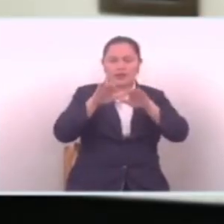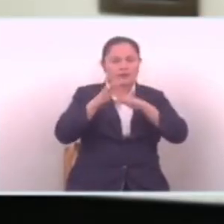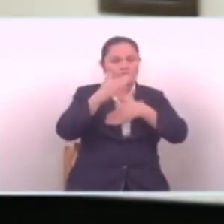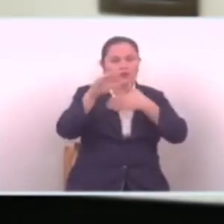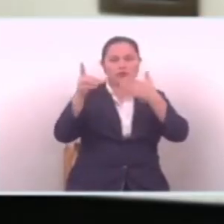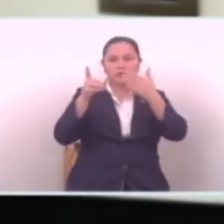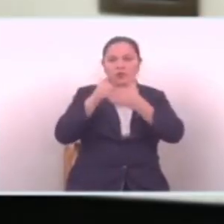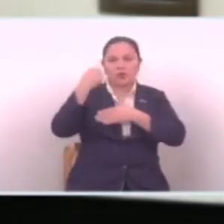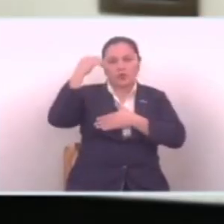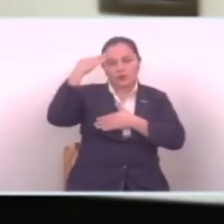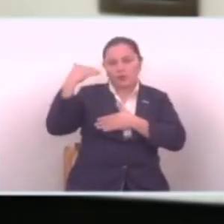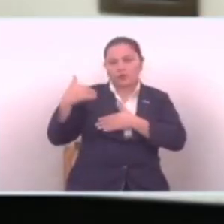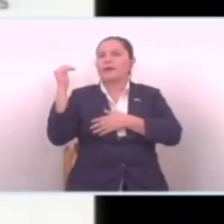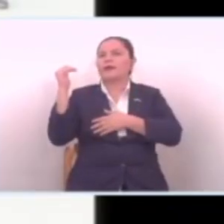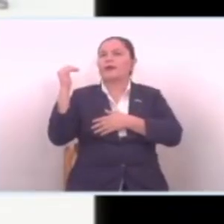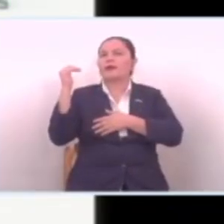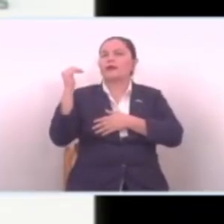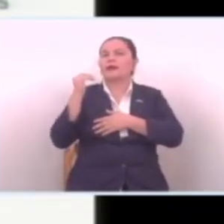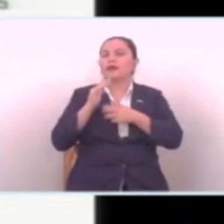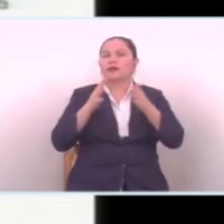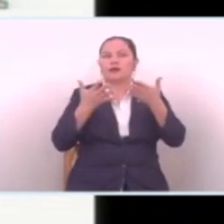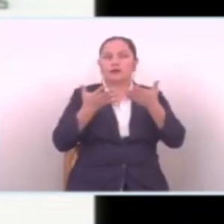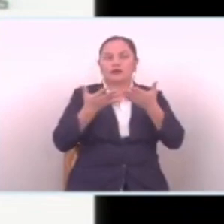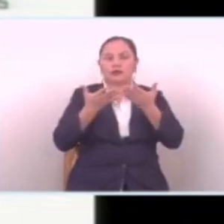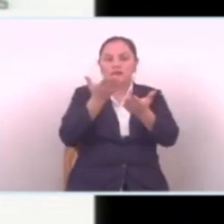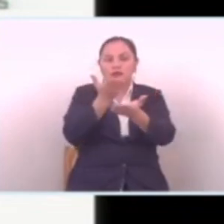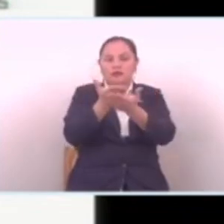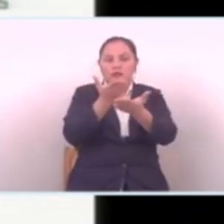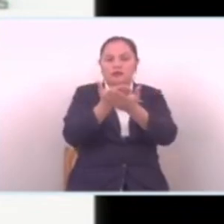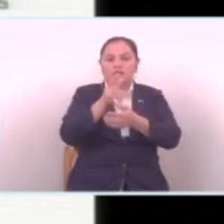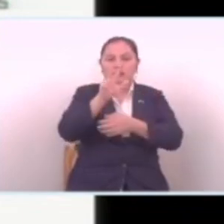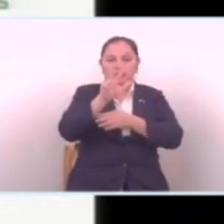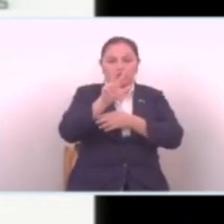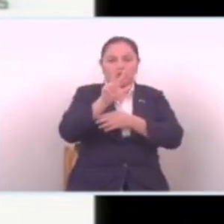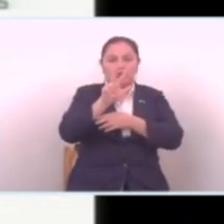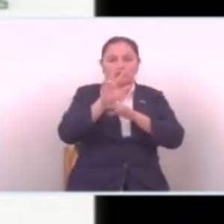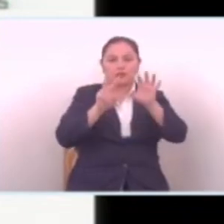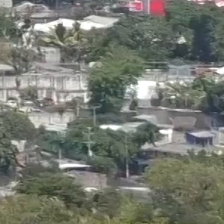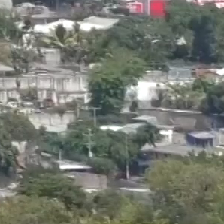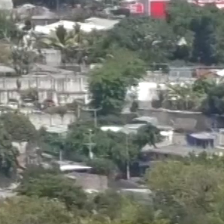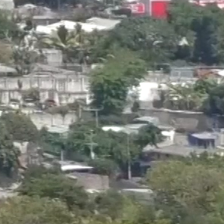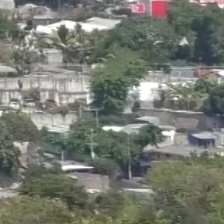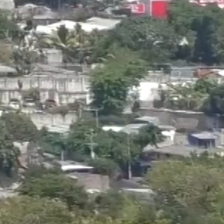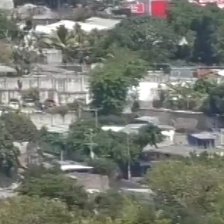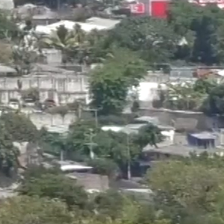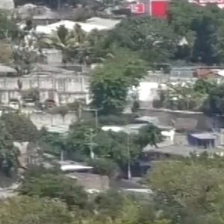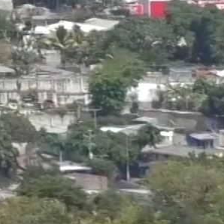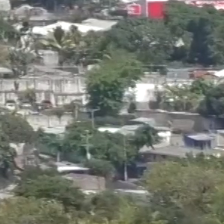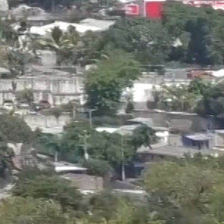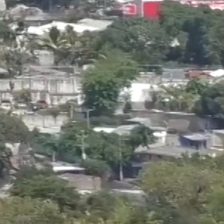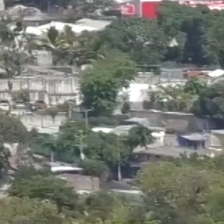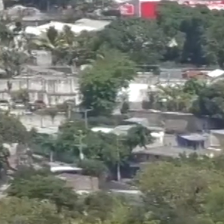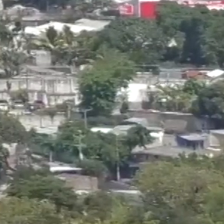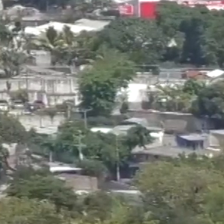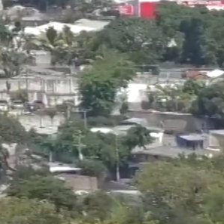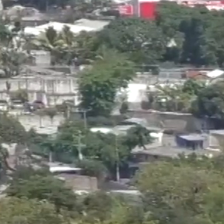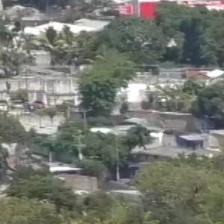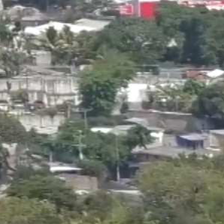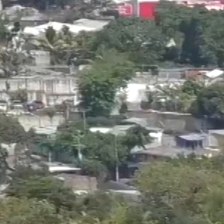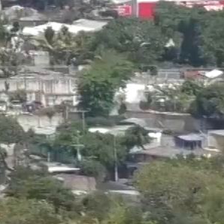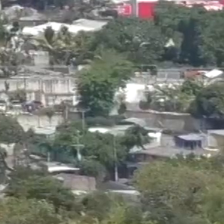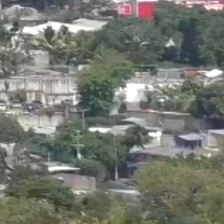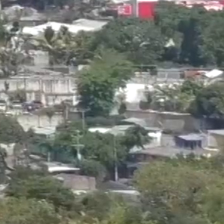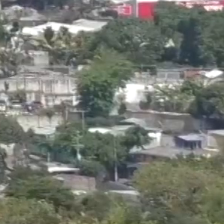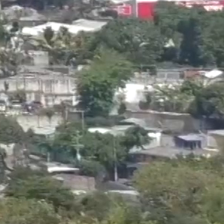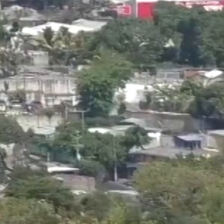partido o coaliciones serían parte de las modificaciones que tendría que aplicar al tribunal supremo electoral con la aprobación de